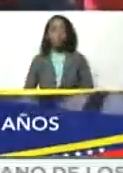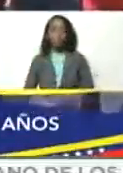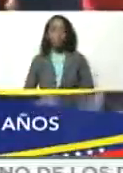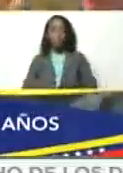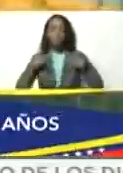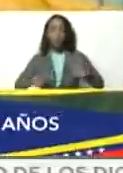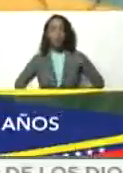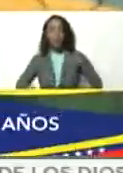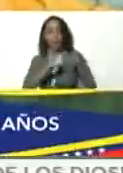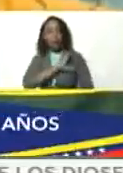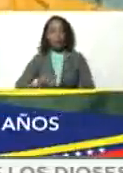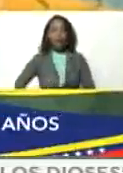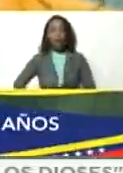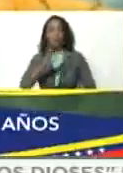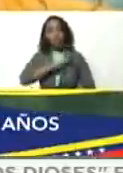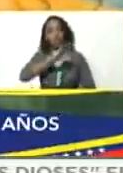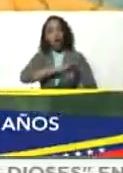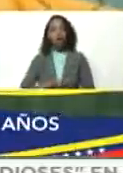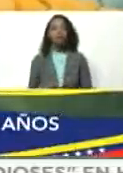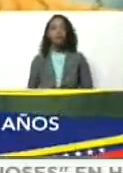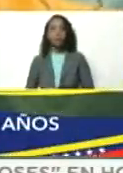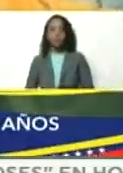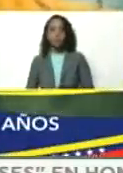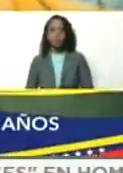humanista, cristiano y socialista.